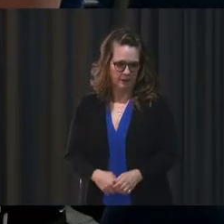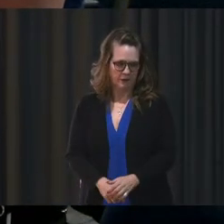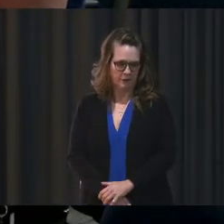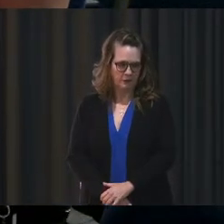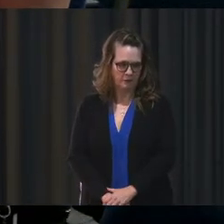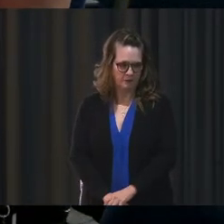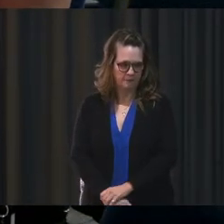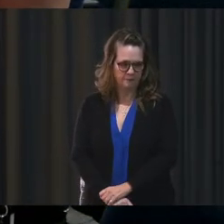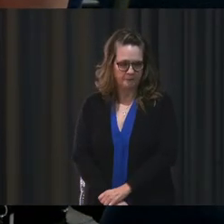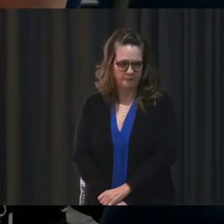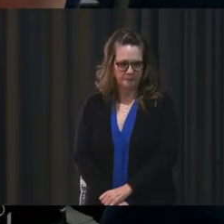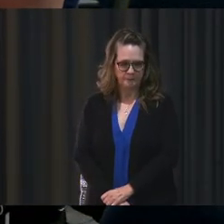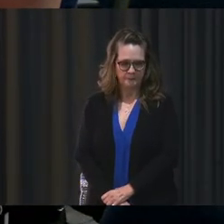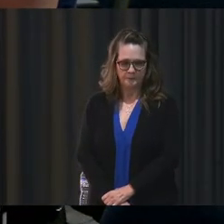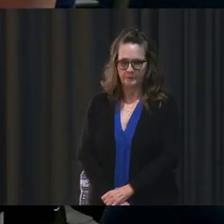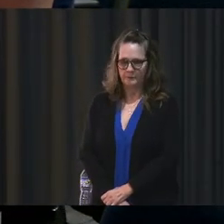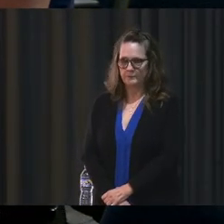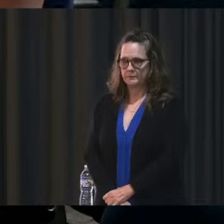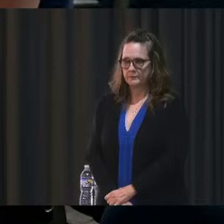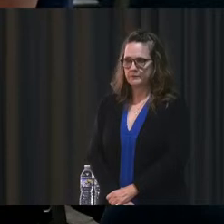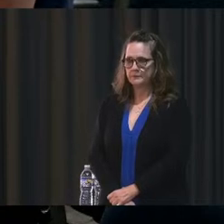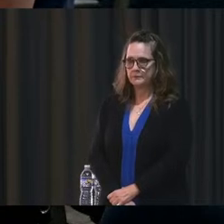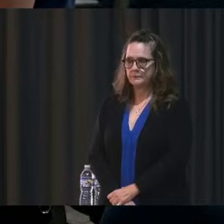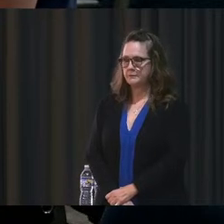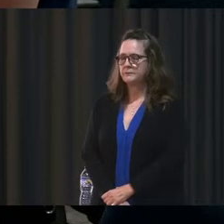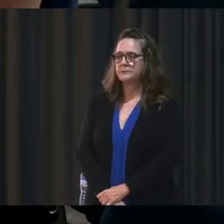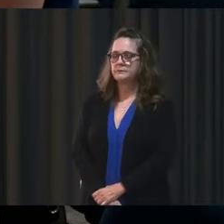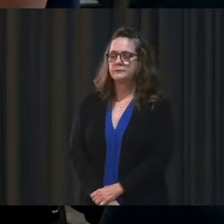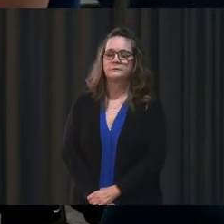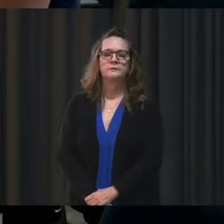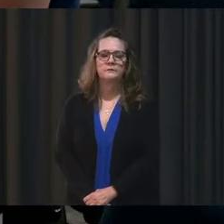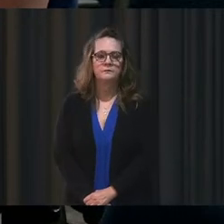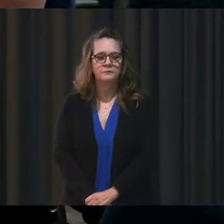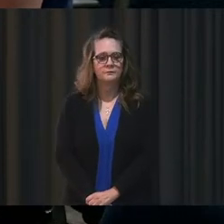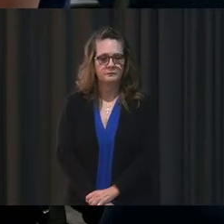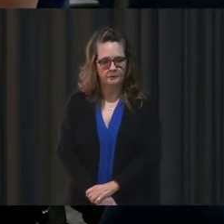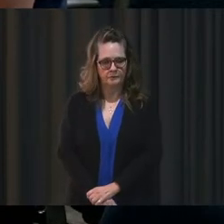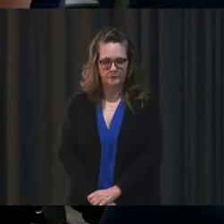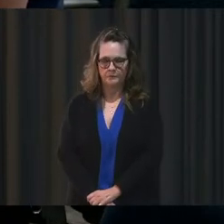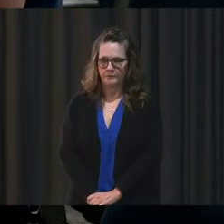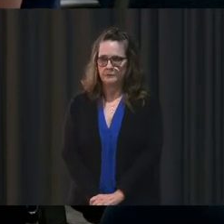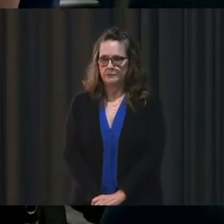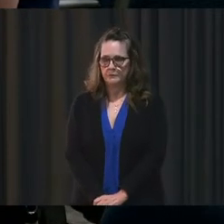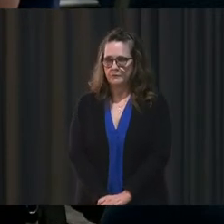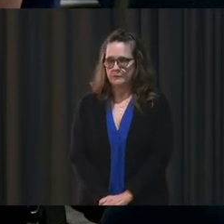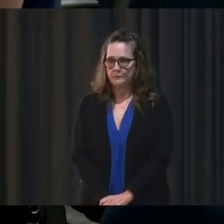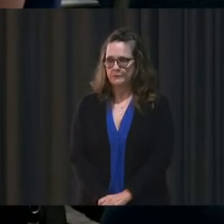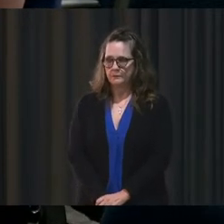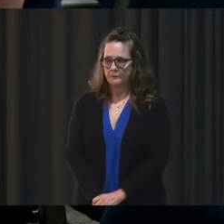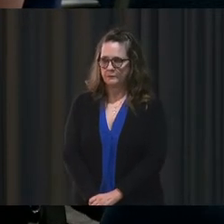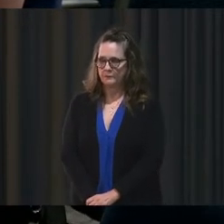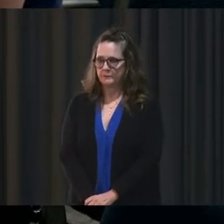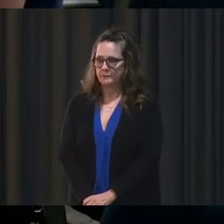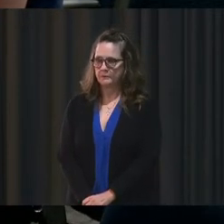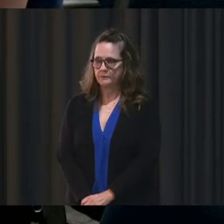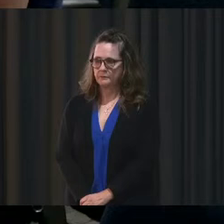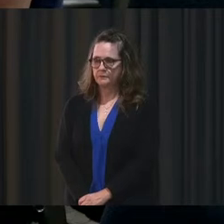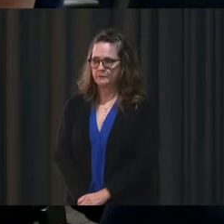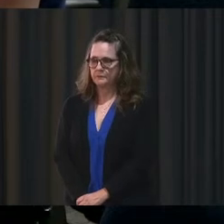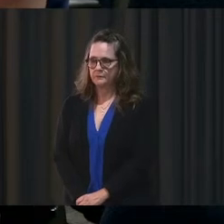ma Ese es uno de los orgullos que yo puedo decir que tengo de todos los maestros y del trabajo que hacen.